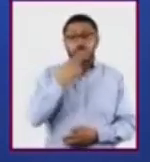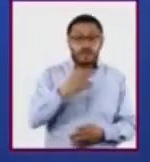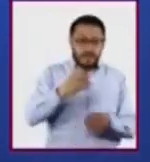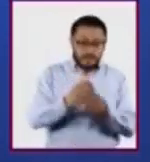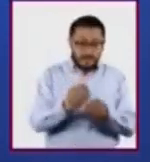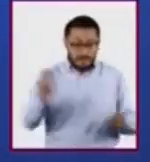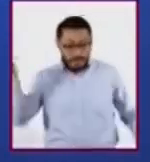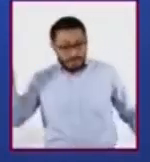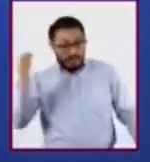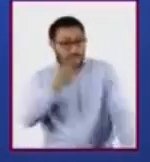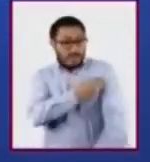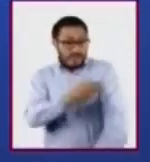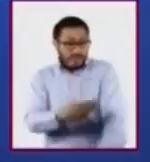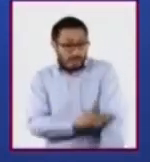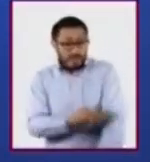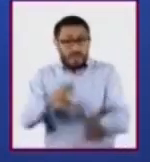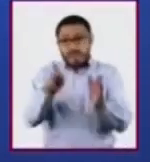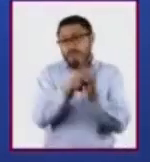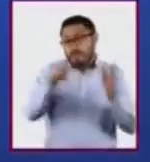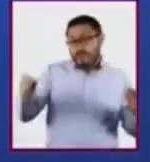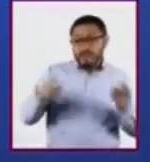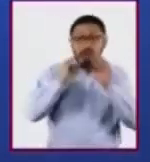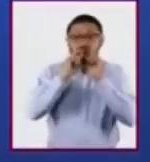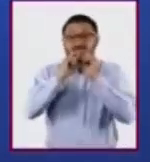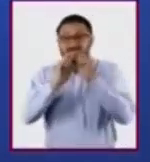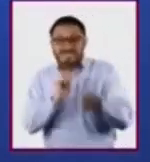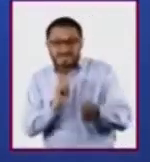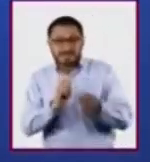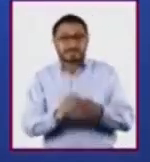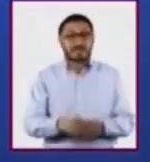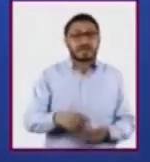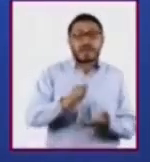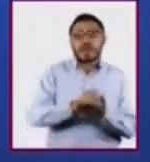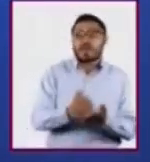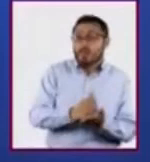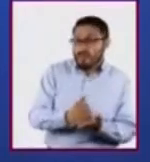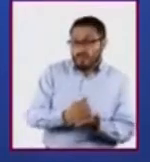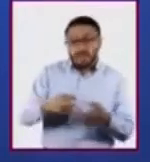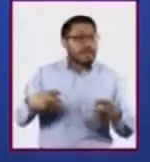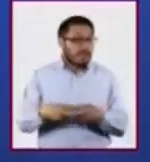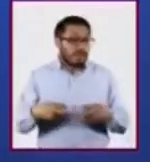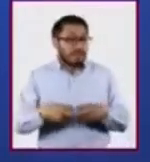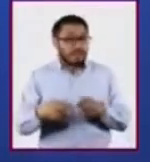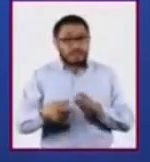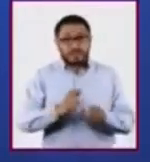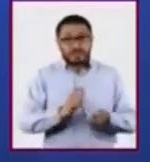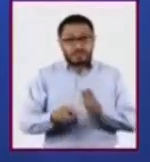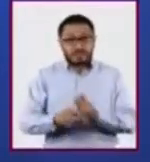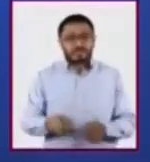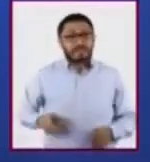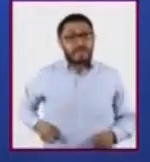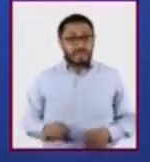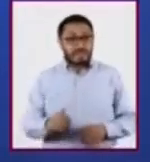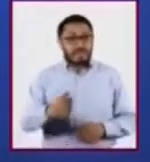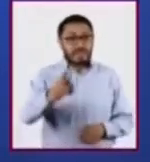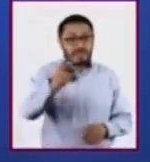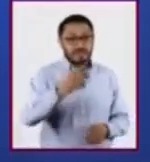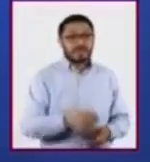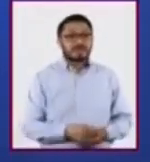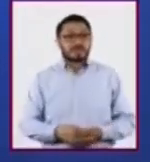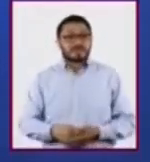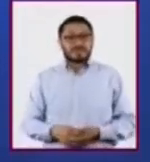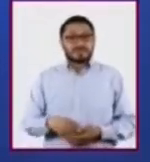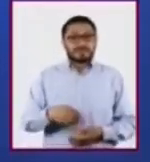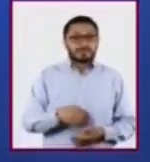periódico, cinta adhesiva, una botella de plástico, tijeras, para